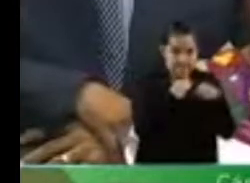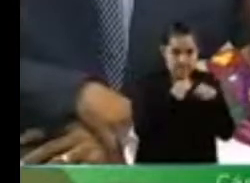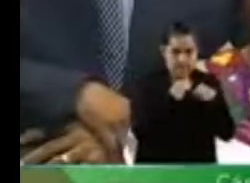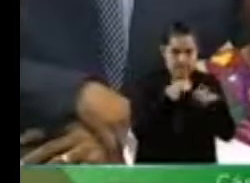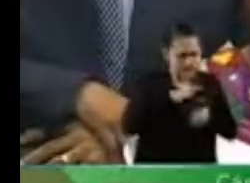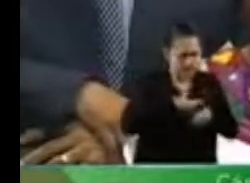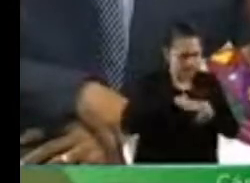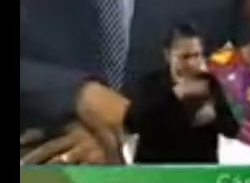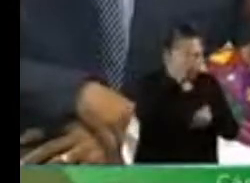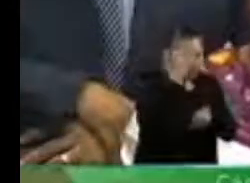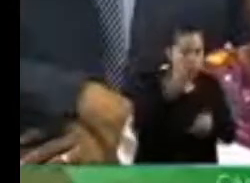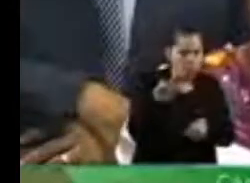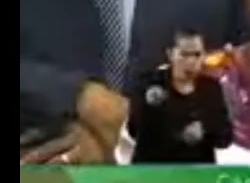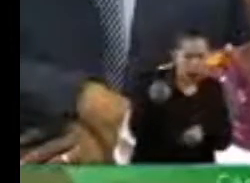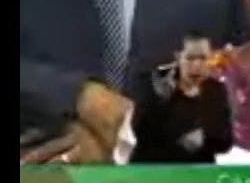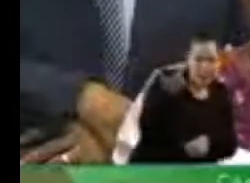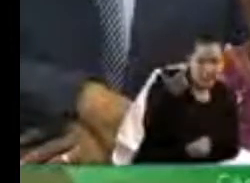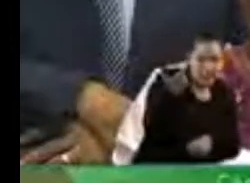tierra.